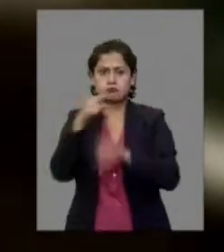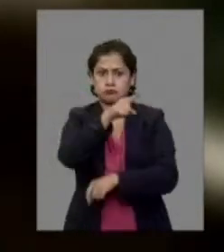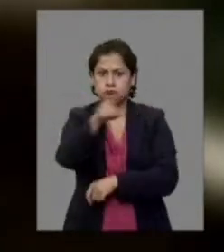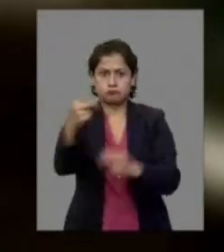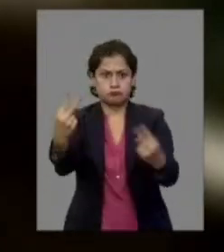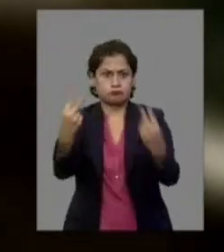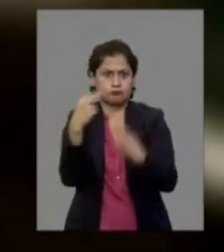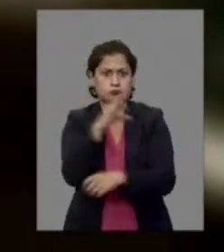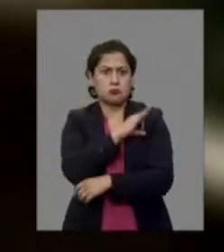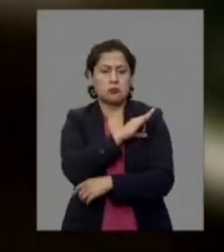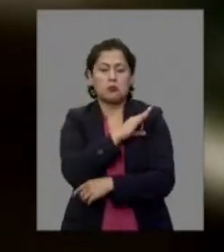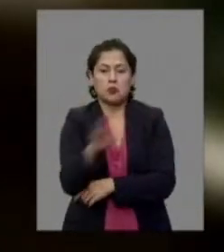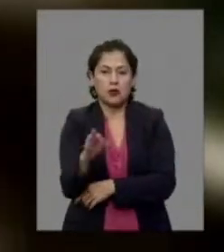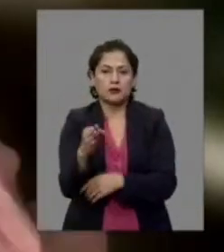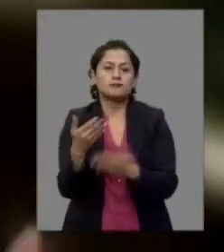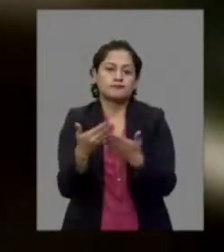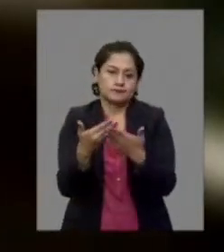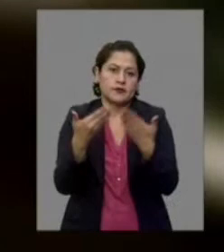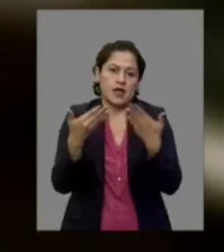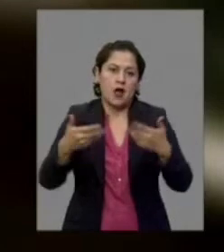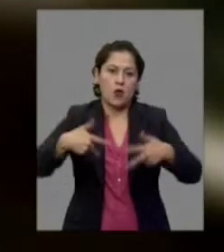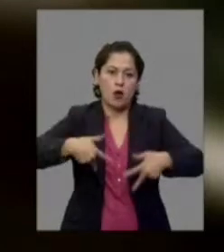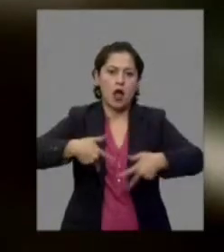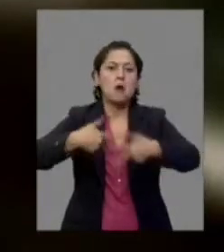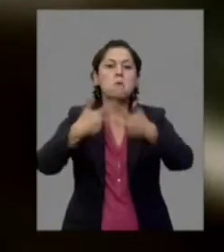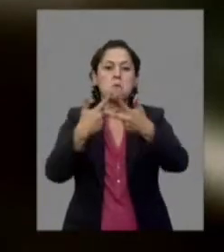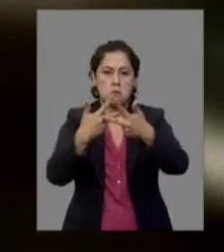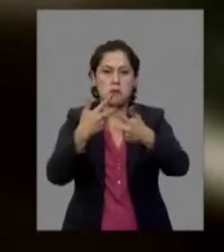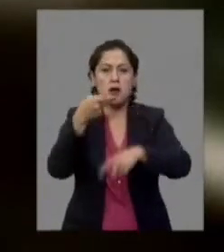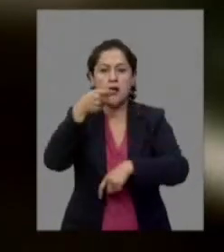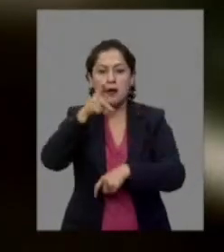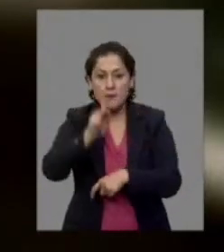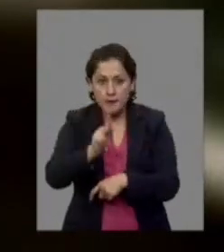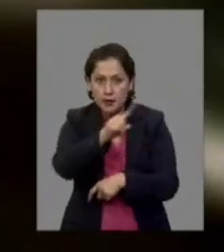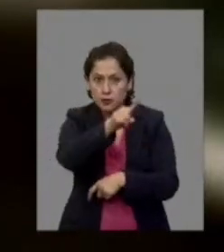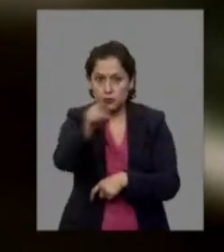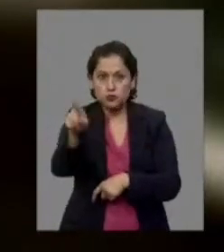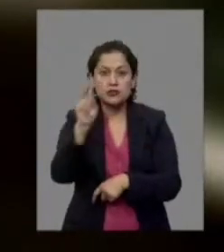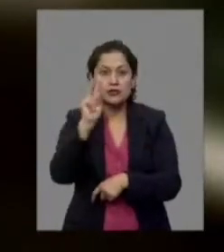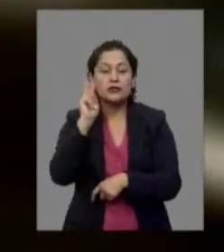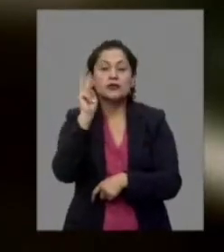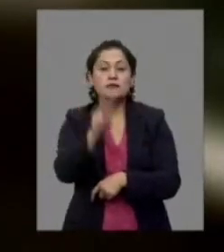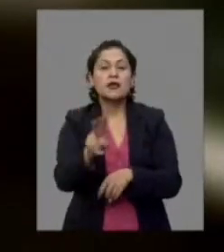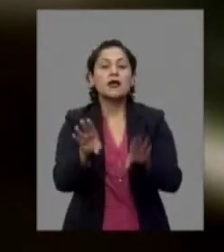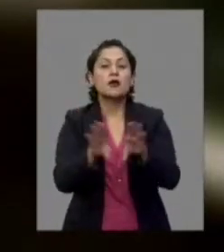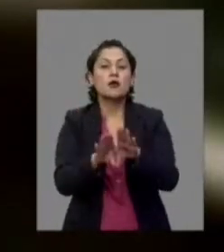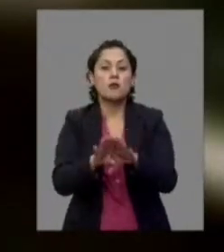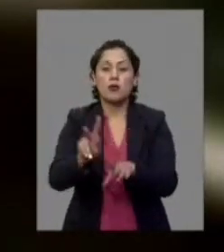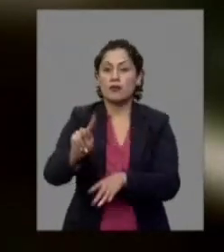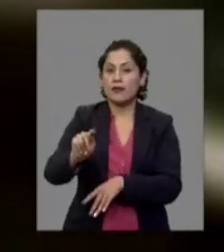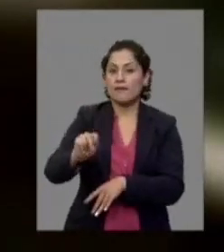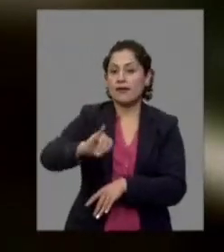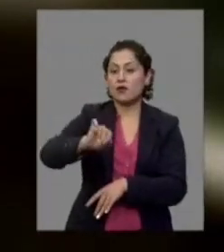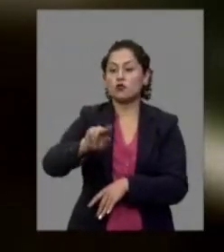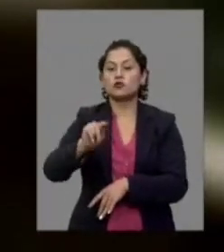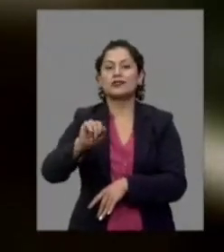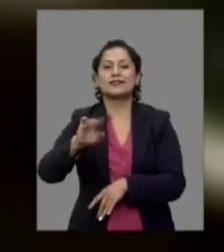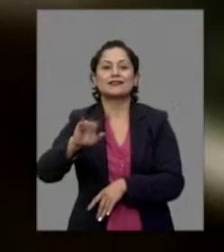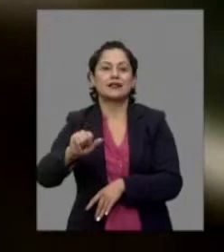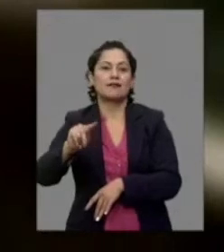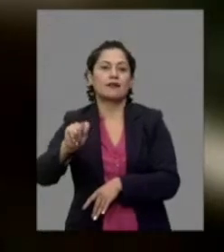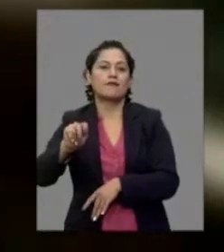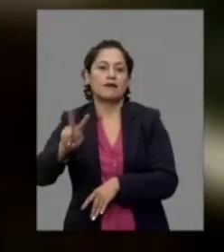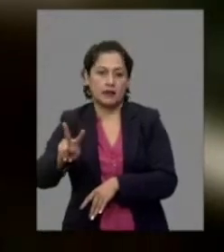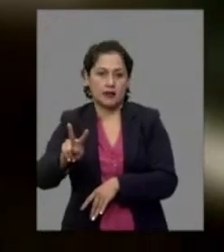han tenido que ser a distancia, pero que se transmiten a través de Justicia TV. Así es que el trabajo del Tribunal Constitucional